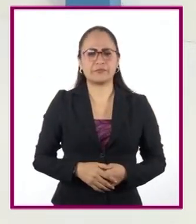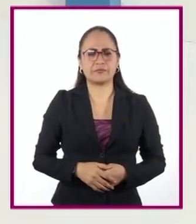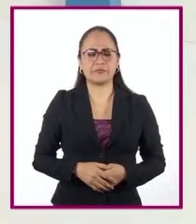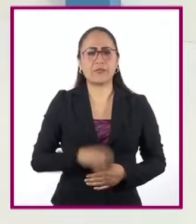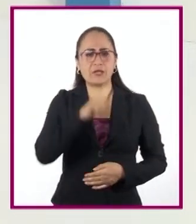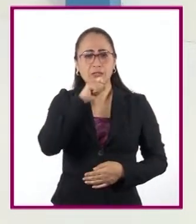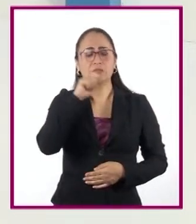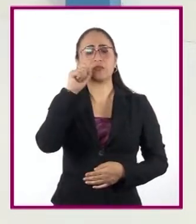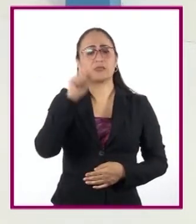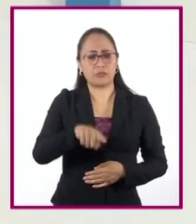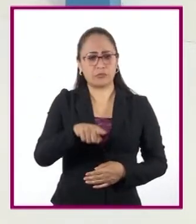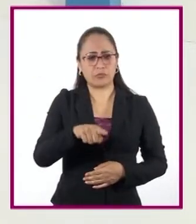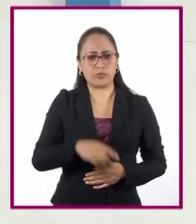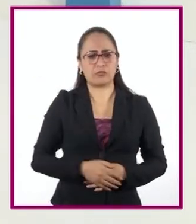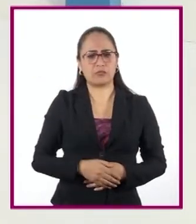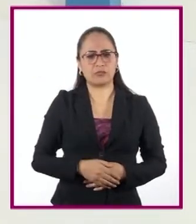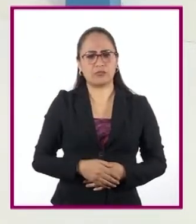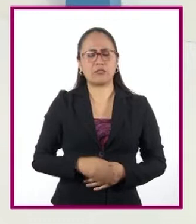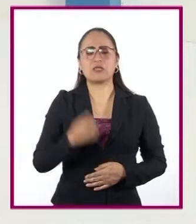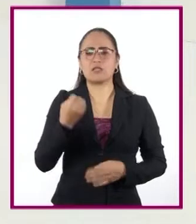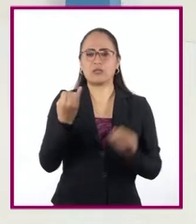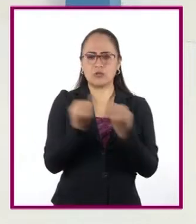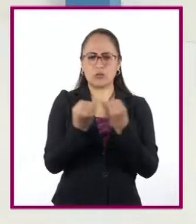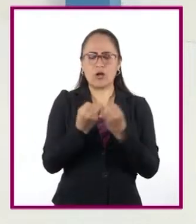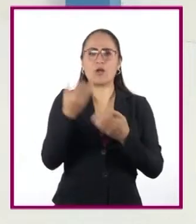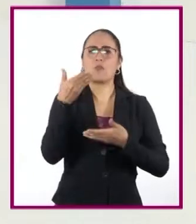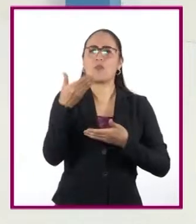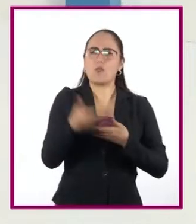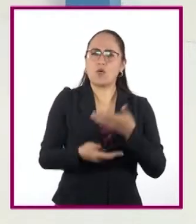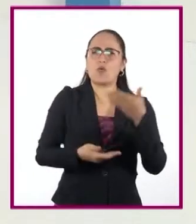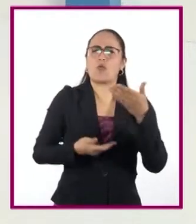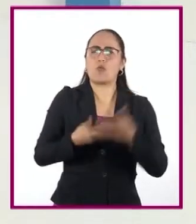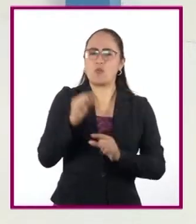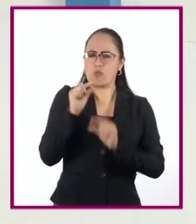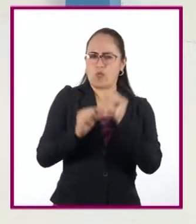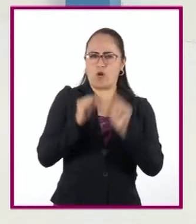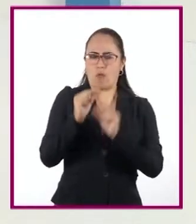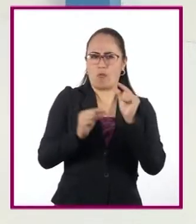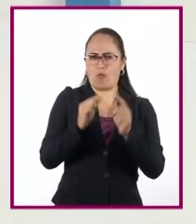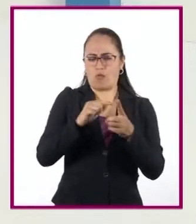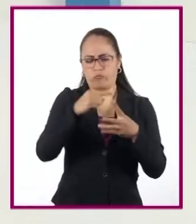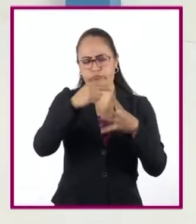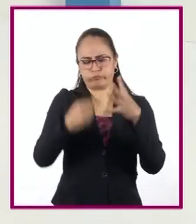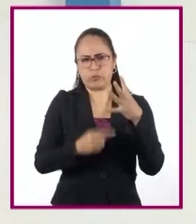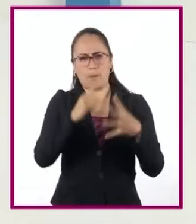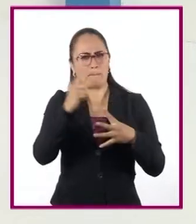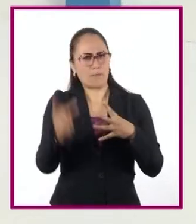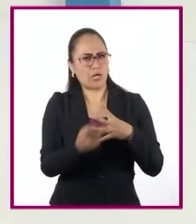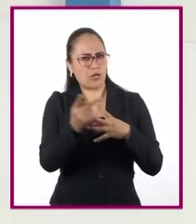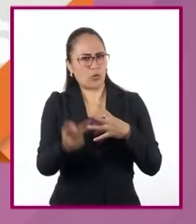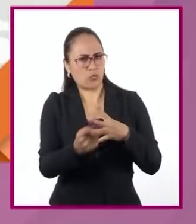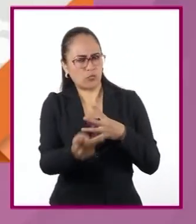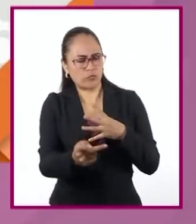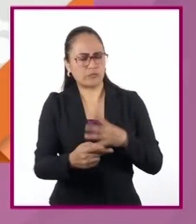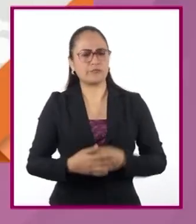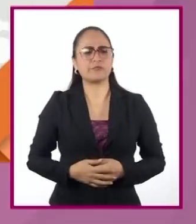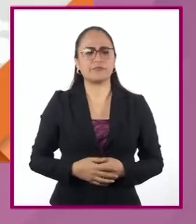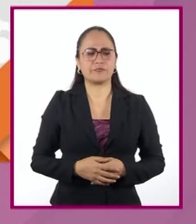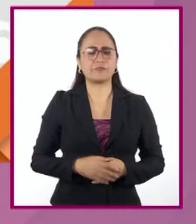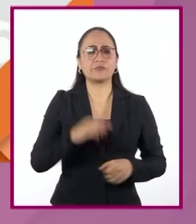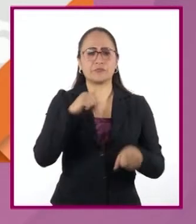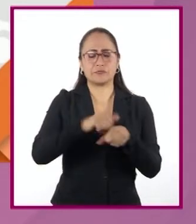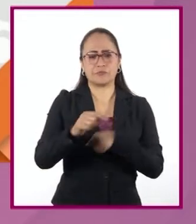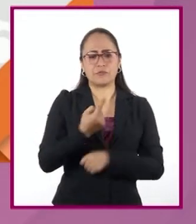También vamos progresivamente a contestar las siguientes preguntas guía.